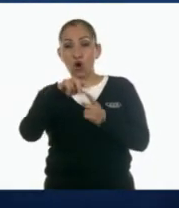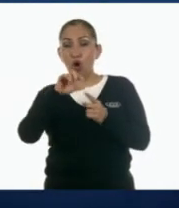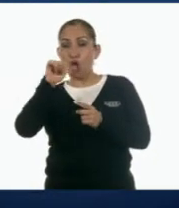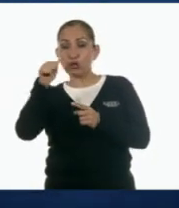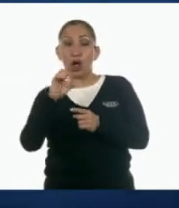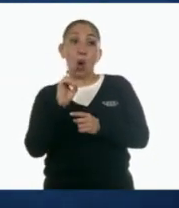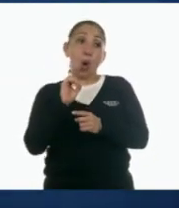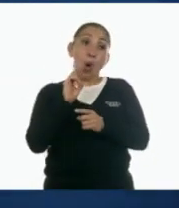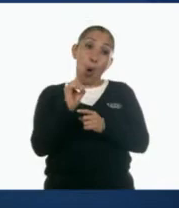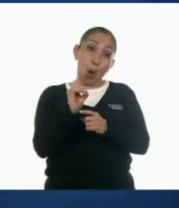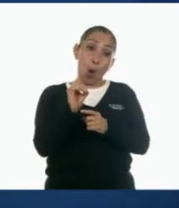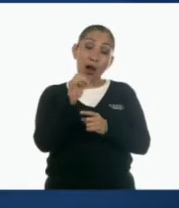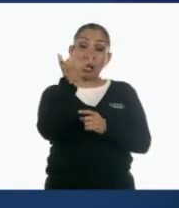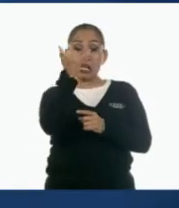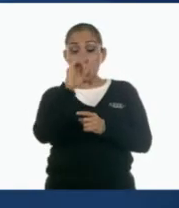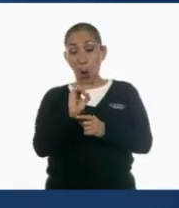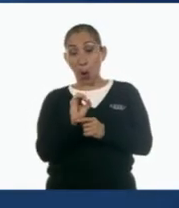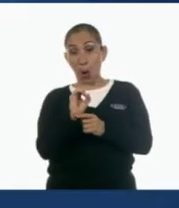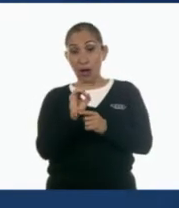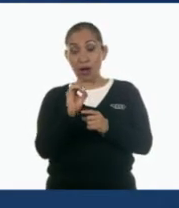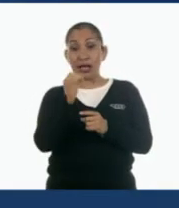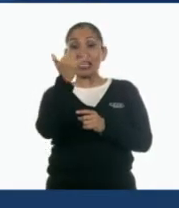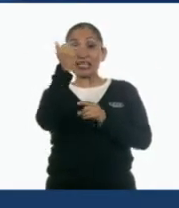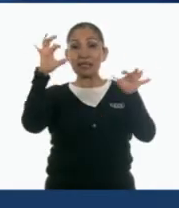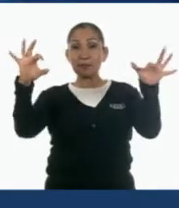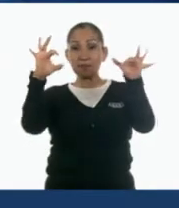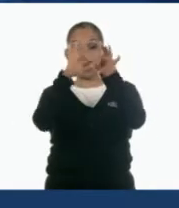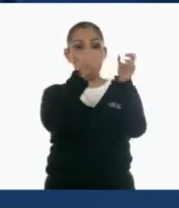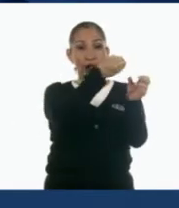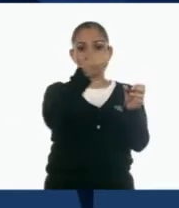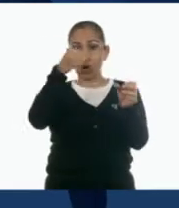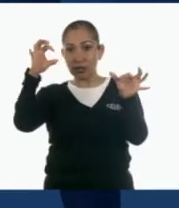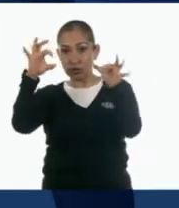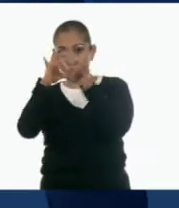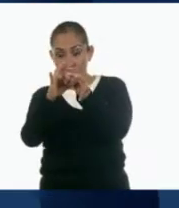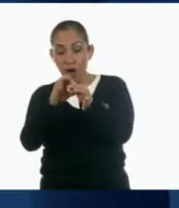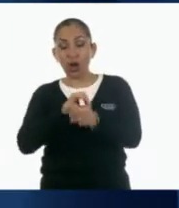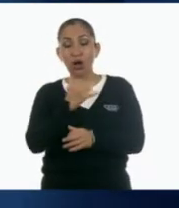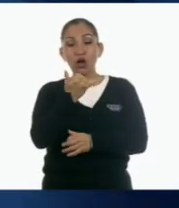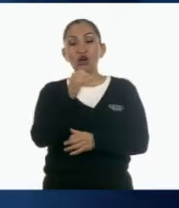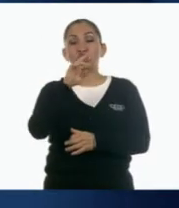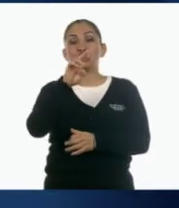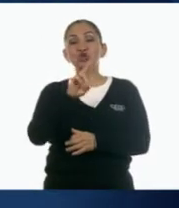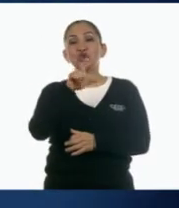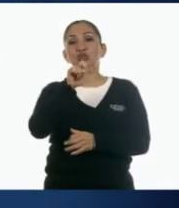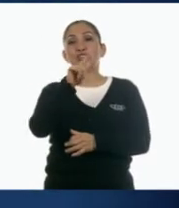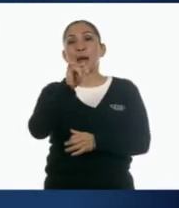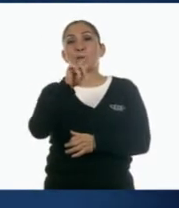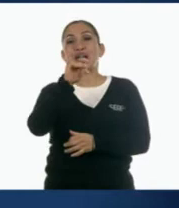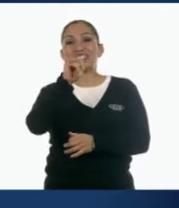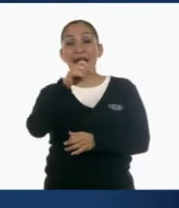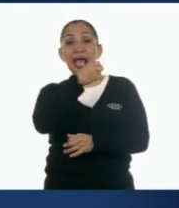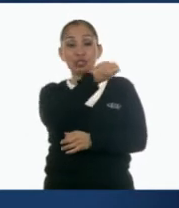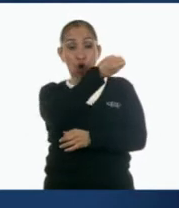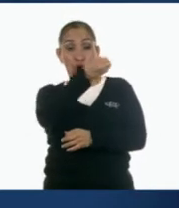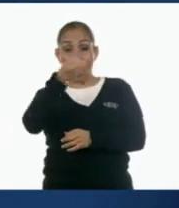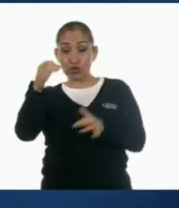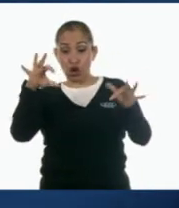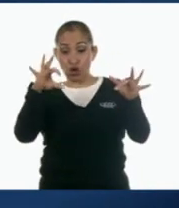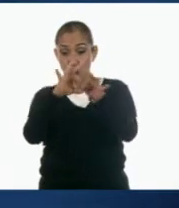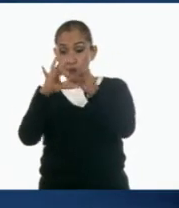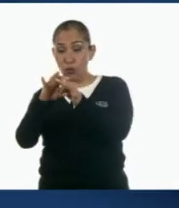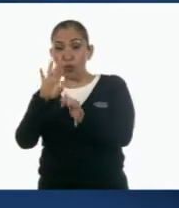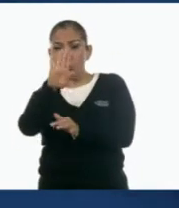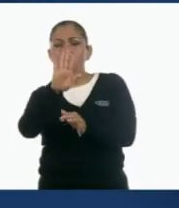opción o, y está uniendo dos oraciones. Tenemos las oraciones yuxtapuestas, que es un tipo de oración compuesta, siendo